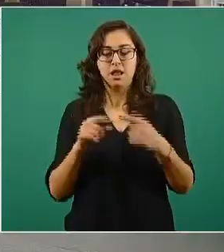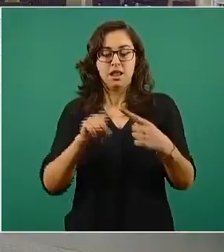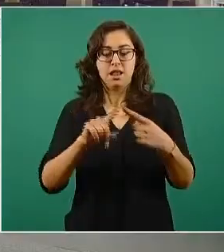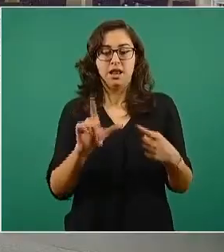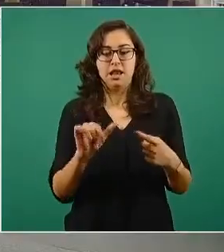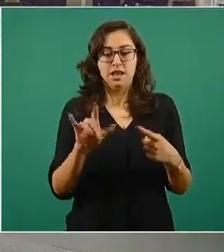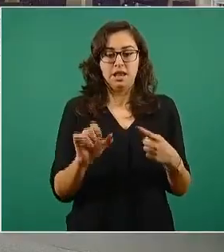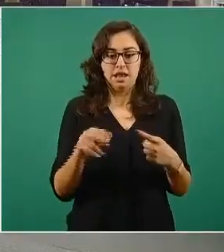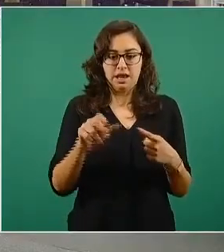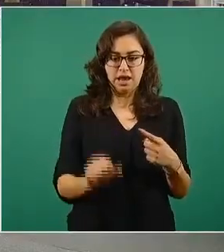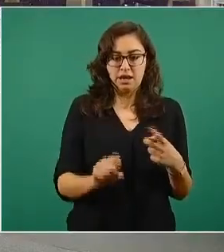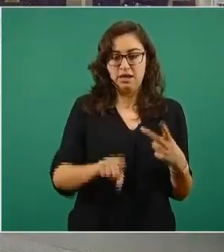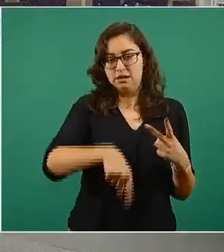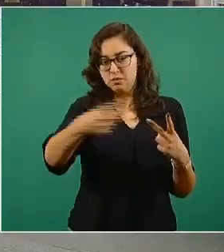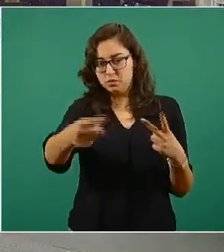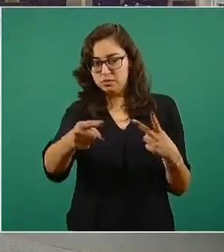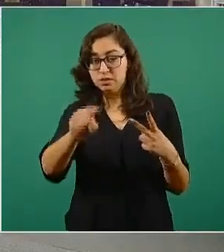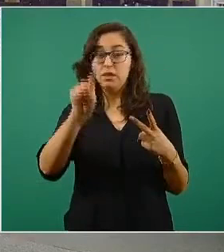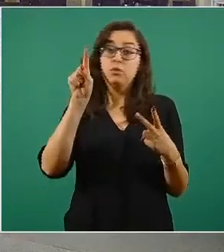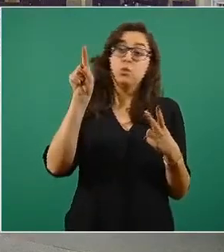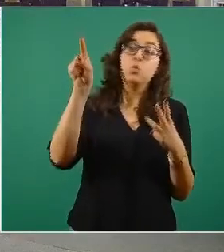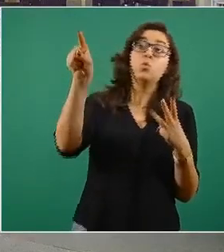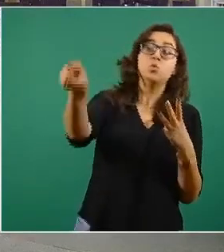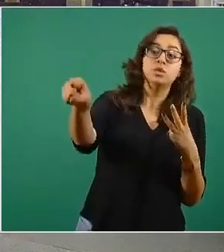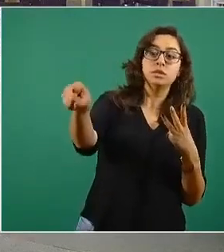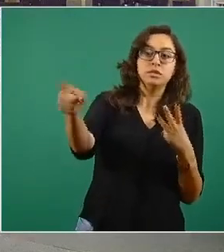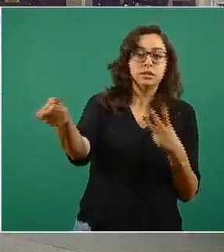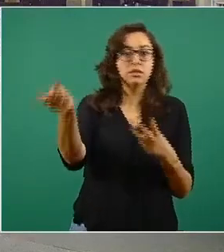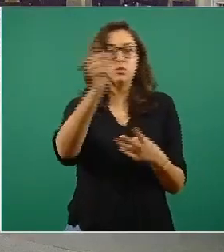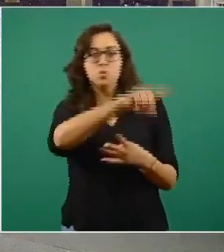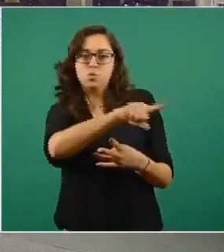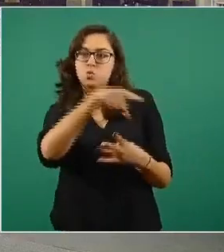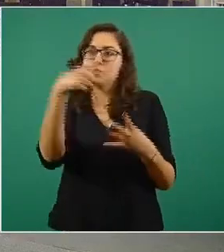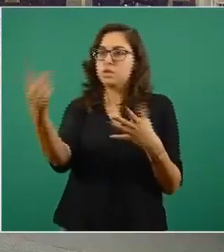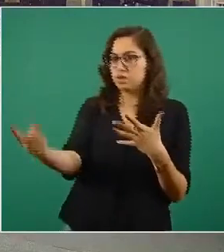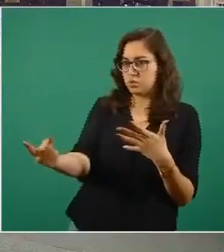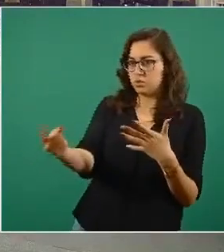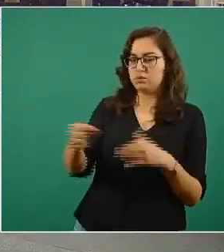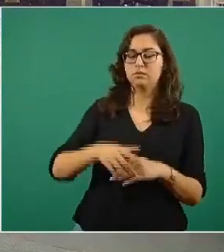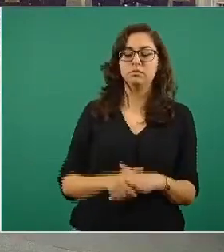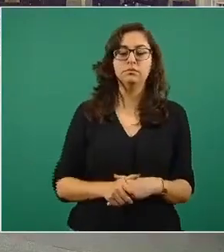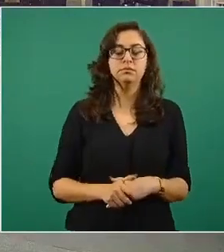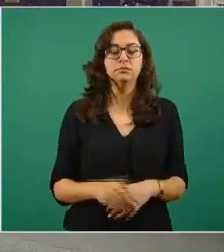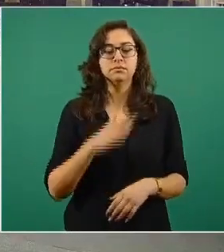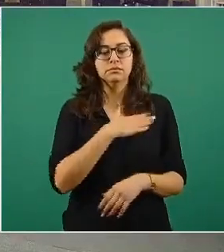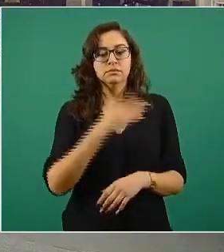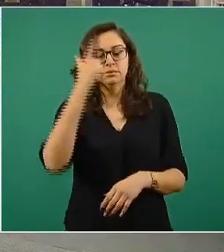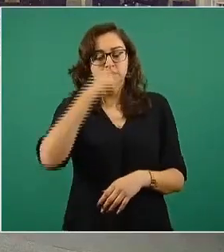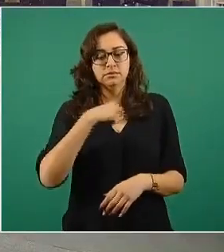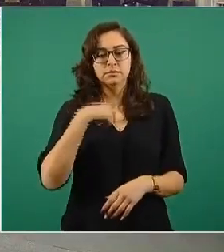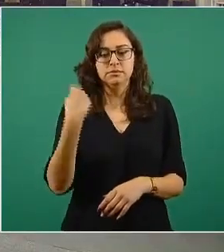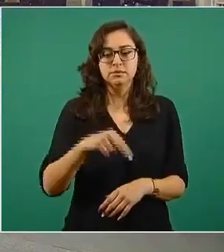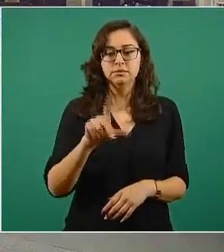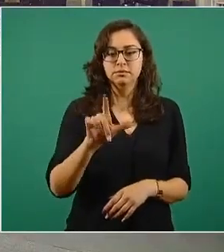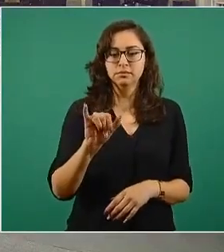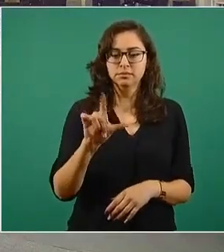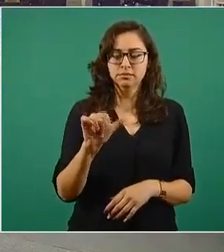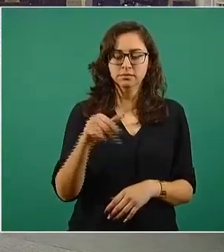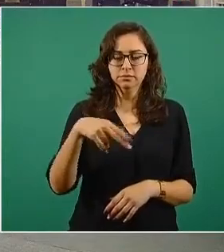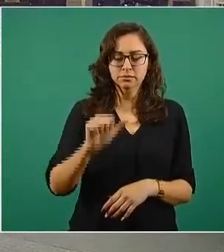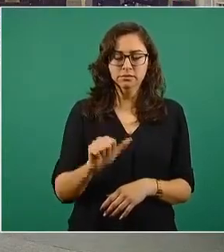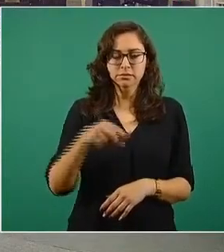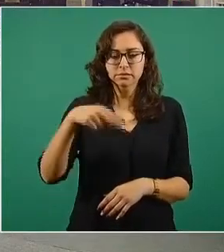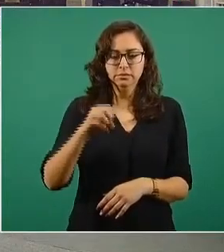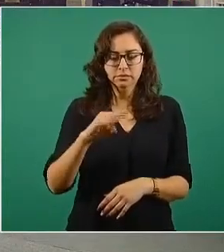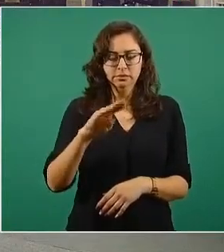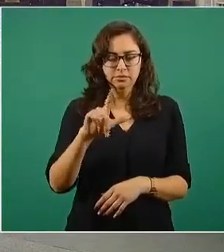usted, luego seguimos con usted por allá y uno. Gracias, buenas noches, Liliana Noble de Pulso Saludable. Doctor